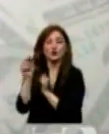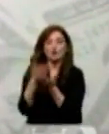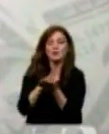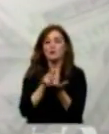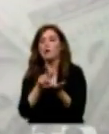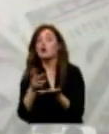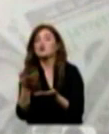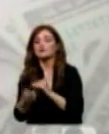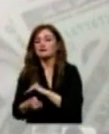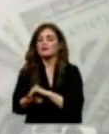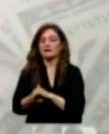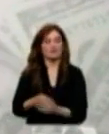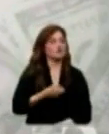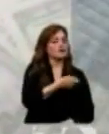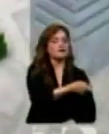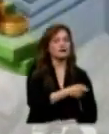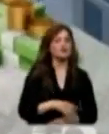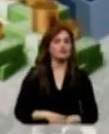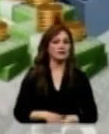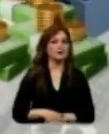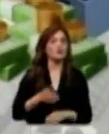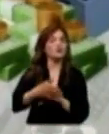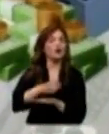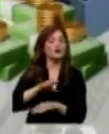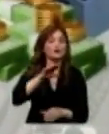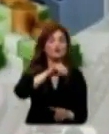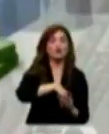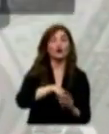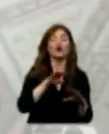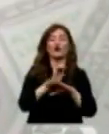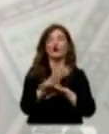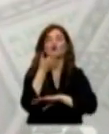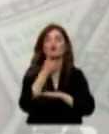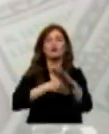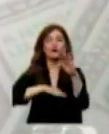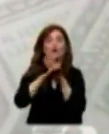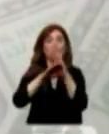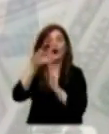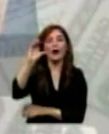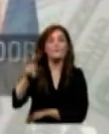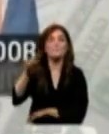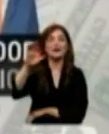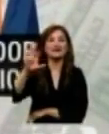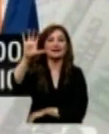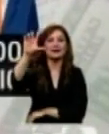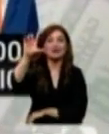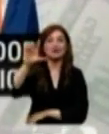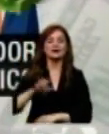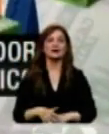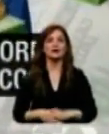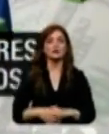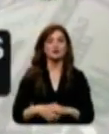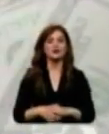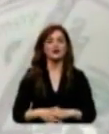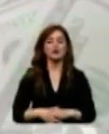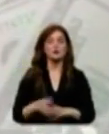de los pagos. El dinero era internado en nuestro país a través de una cuenta en el Banco Capital. Lo que se hace es por intermedio de una cuenta